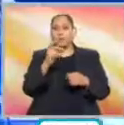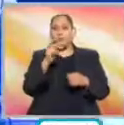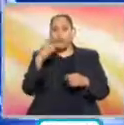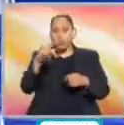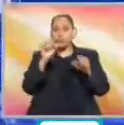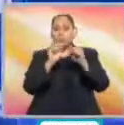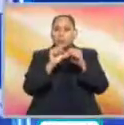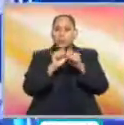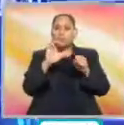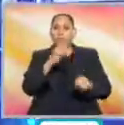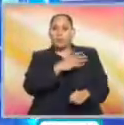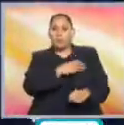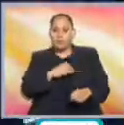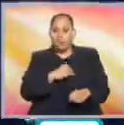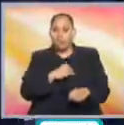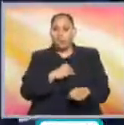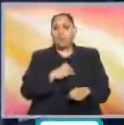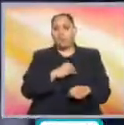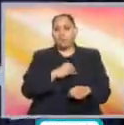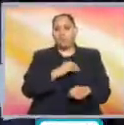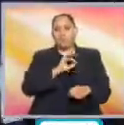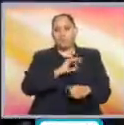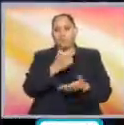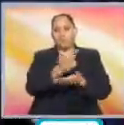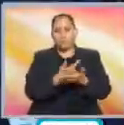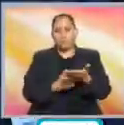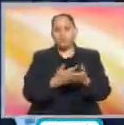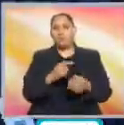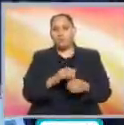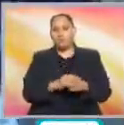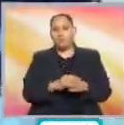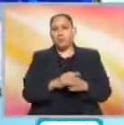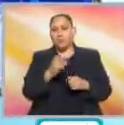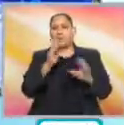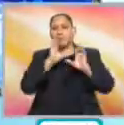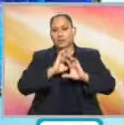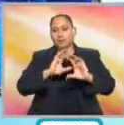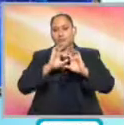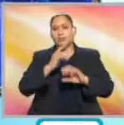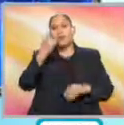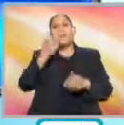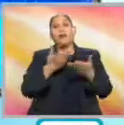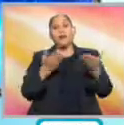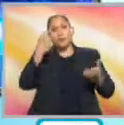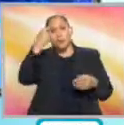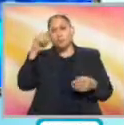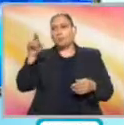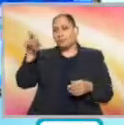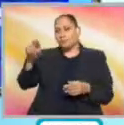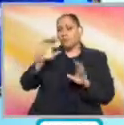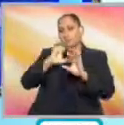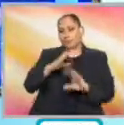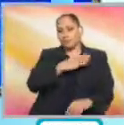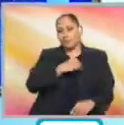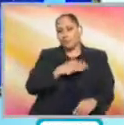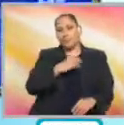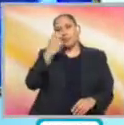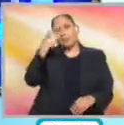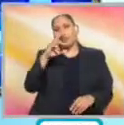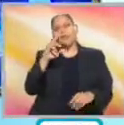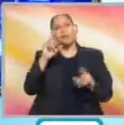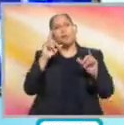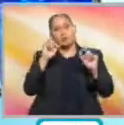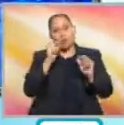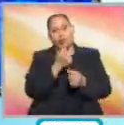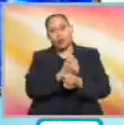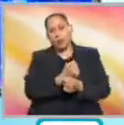a tu hijo, ni modo que le pongas a... También necesitan los hijos No, una estar en canción. ambiente. Ahora una para ti. Pues sí, para que no se nos duerman tampoco. ¿Que